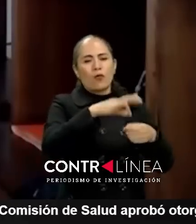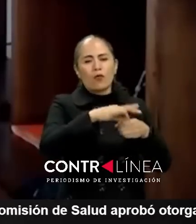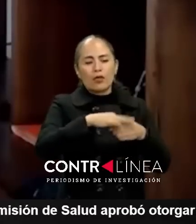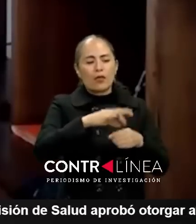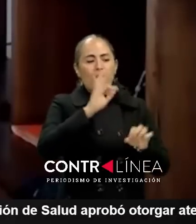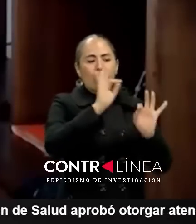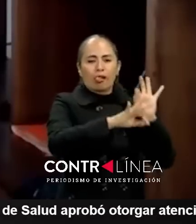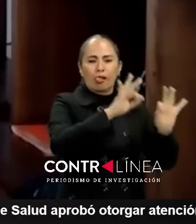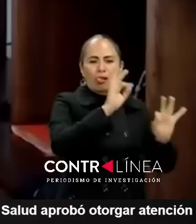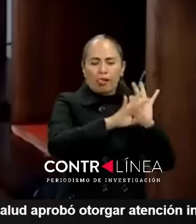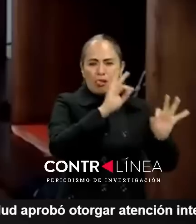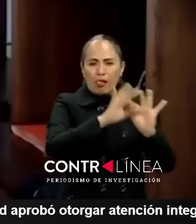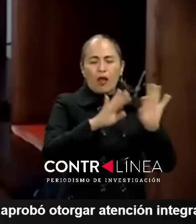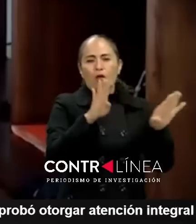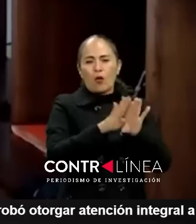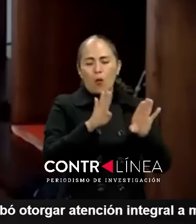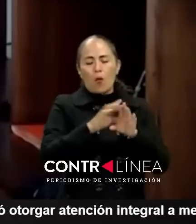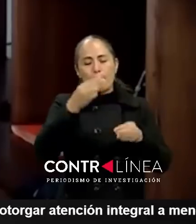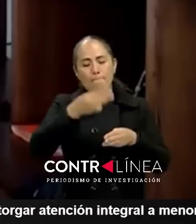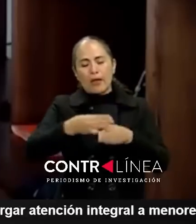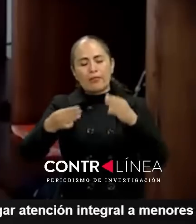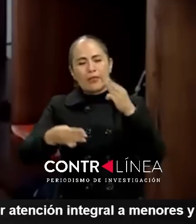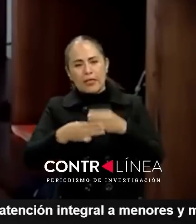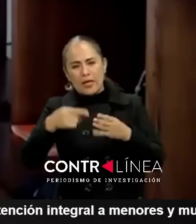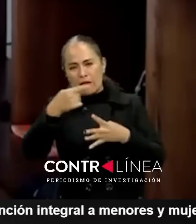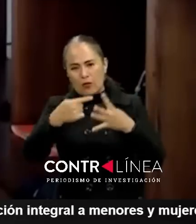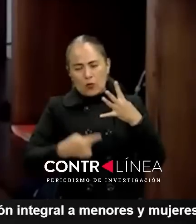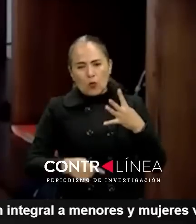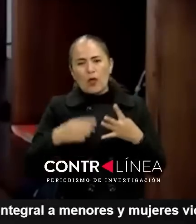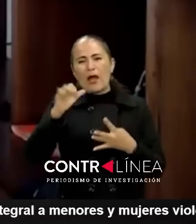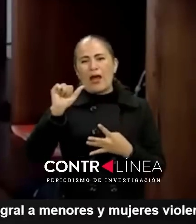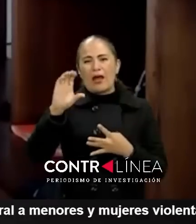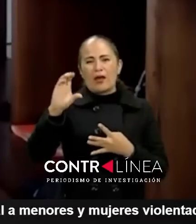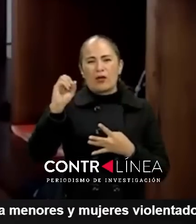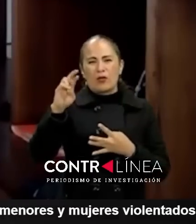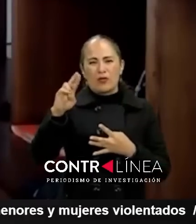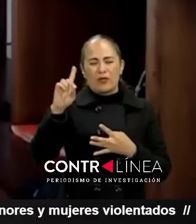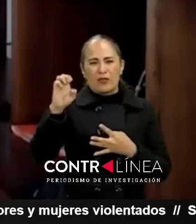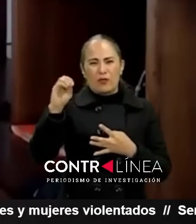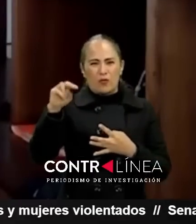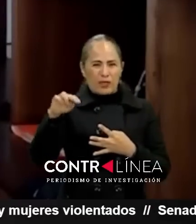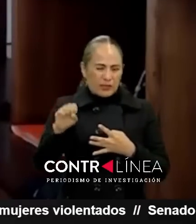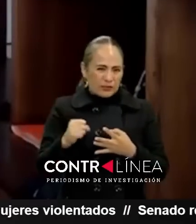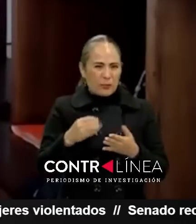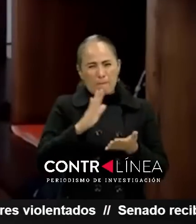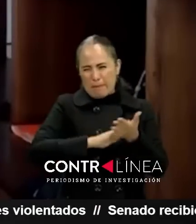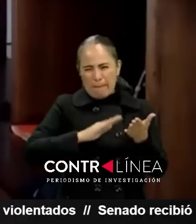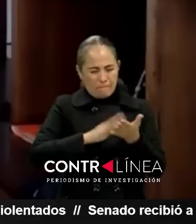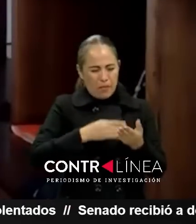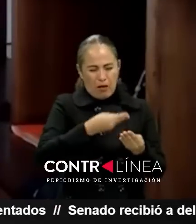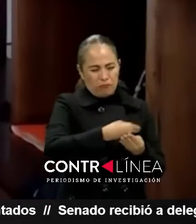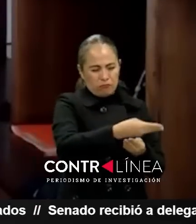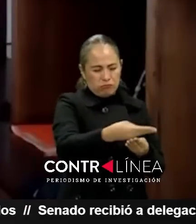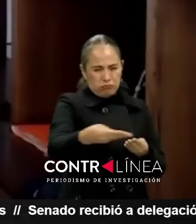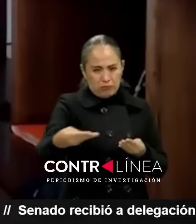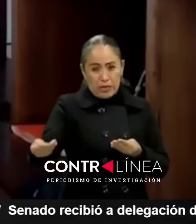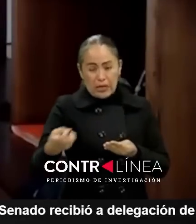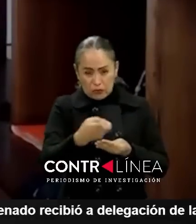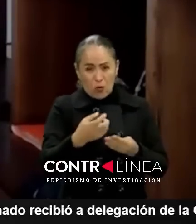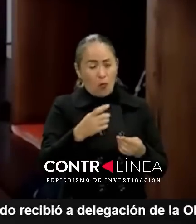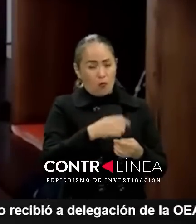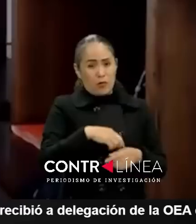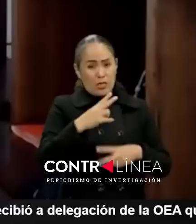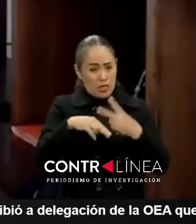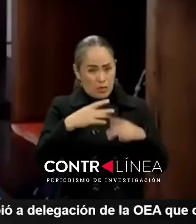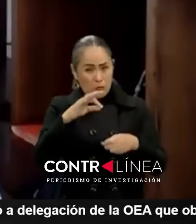y distribución de materiales conocidos como acordeones, constituyen una amenaza directa a la libertad del voto, uno